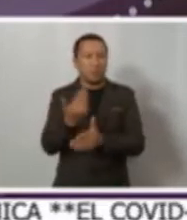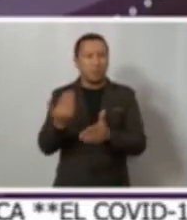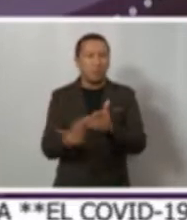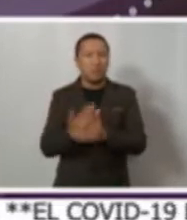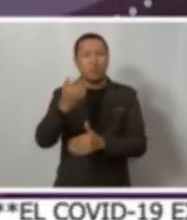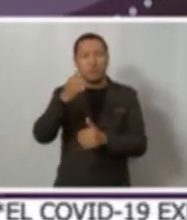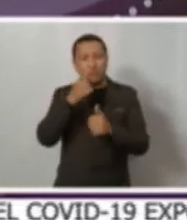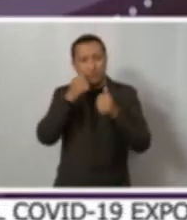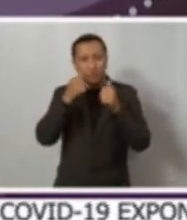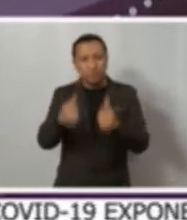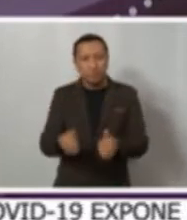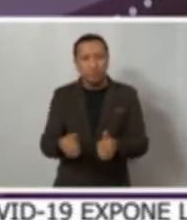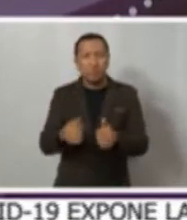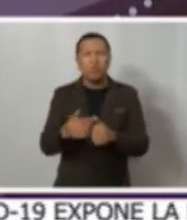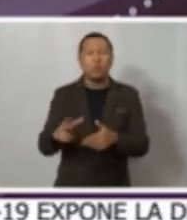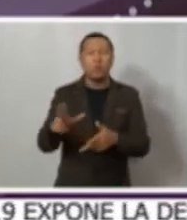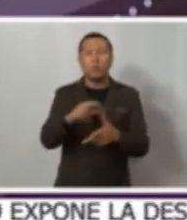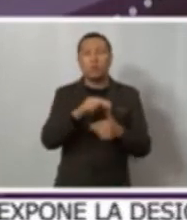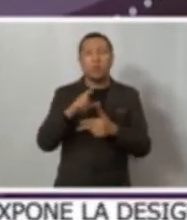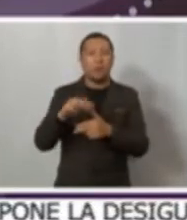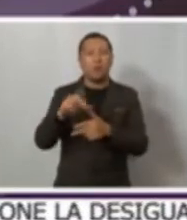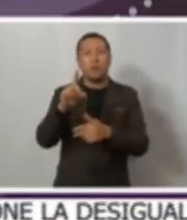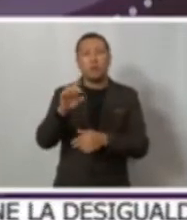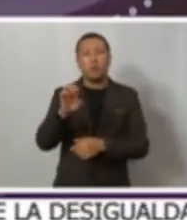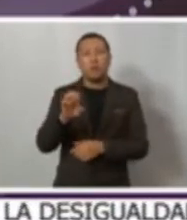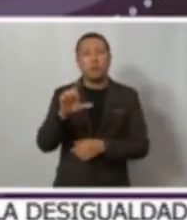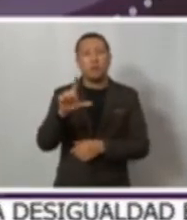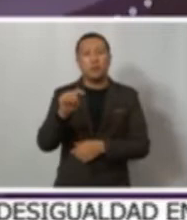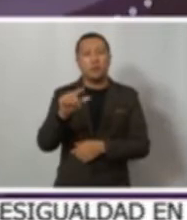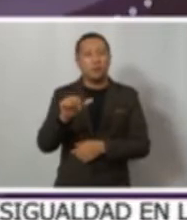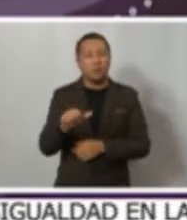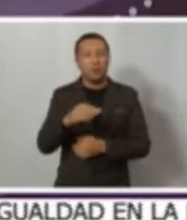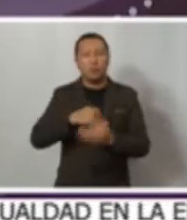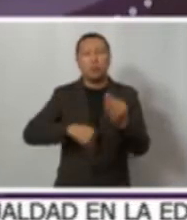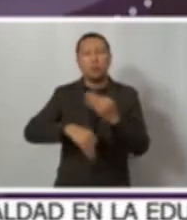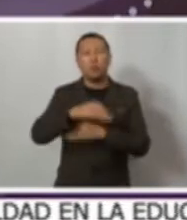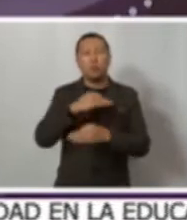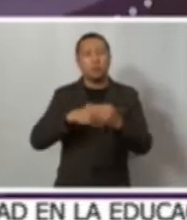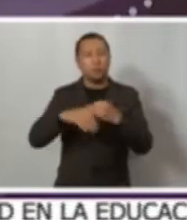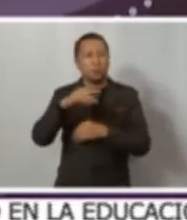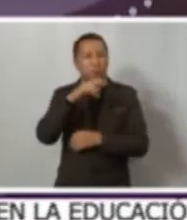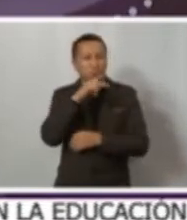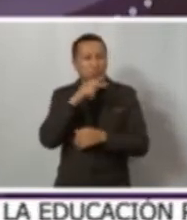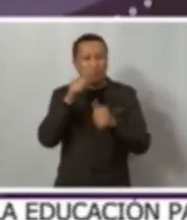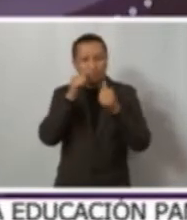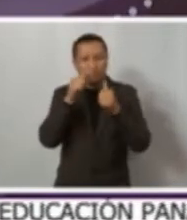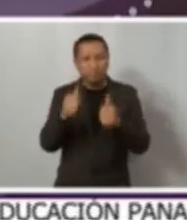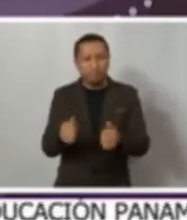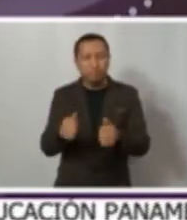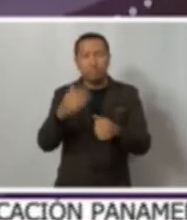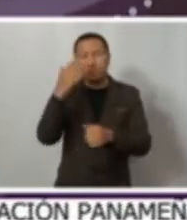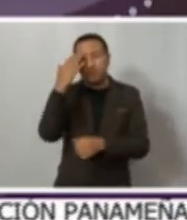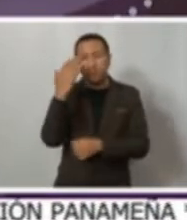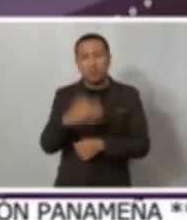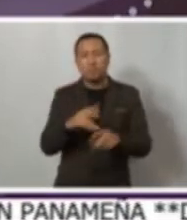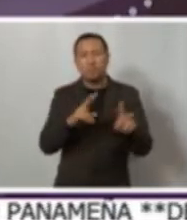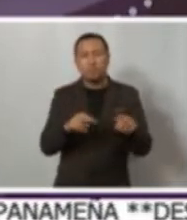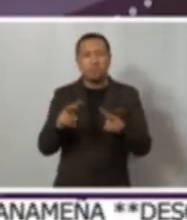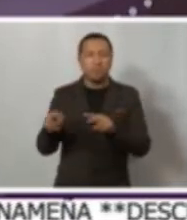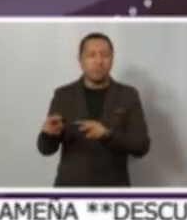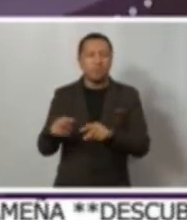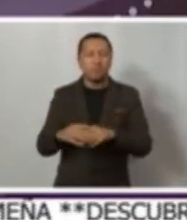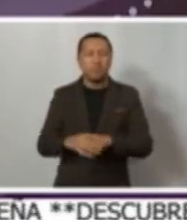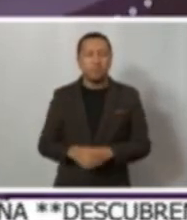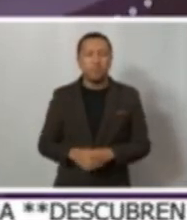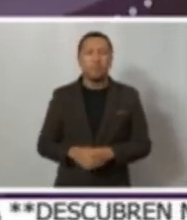a este huracán Delta que nos preocupa y ocupa a todos los quintanarroenses, y estamos muy pendientes de lo que ocurre